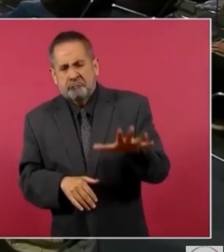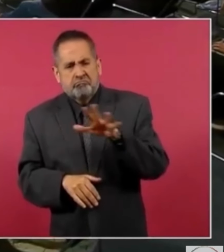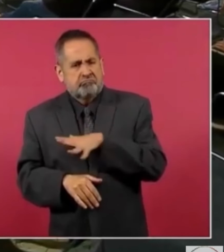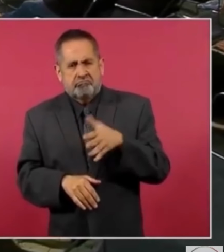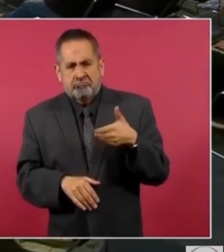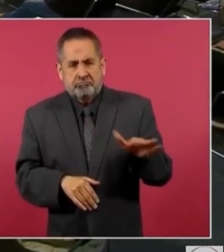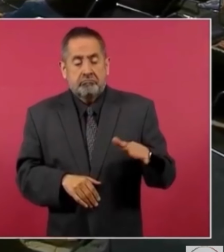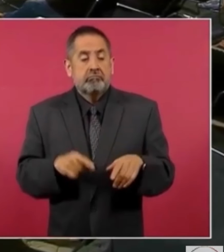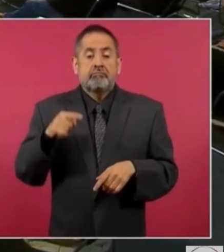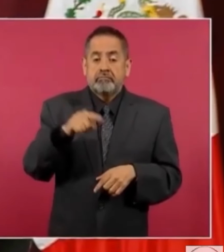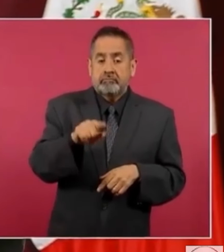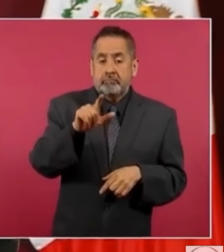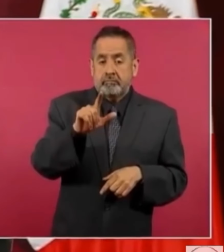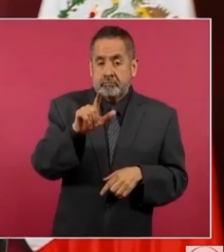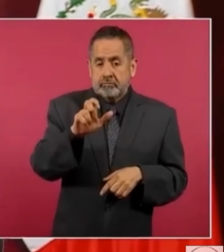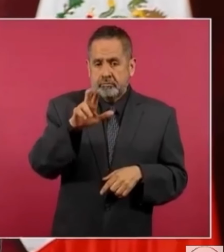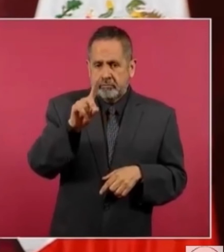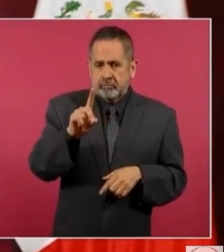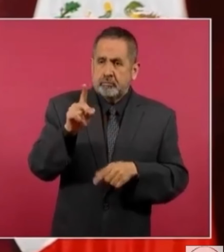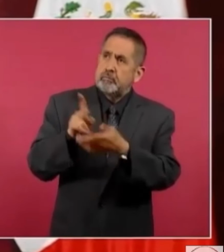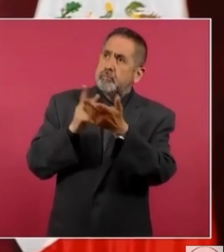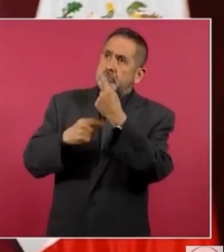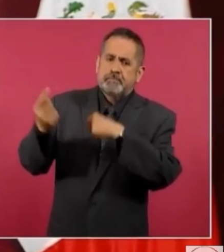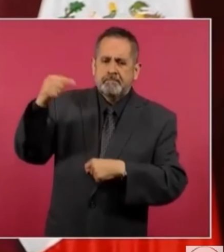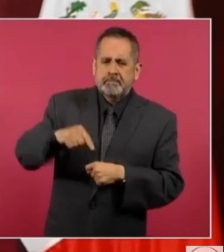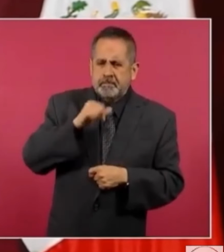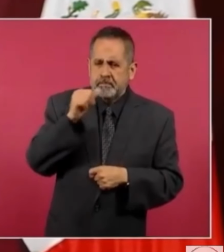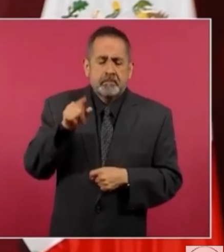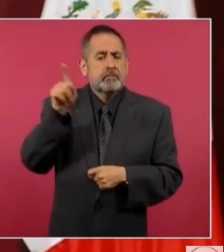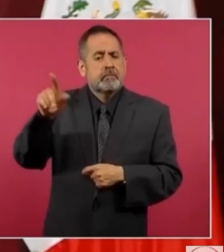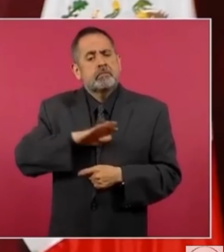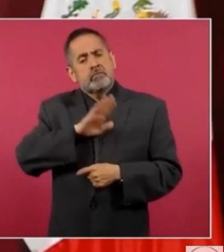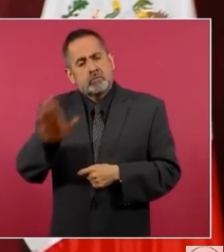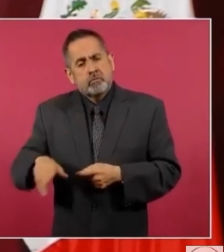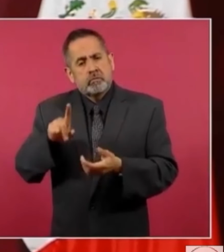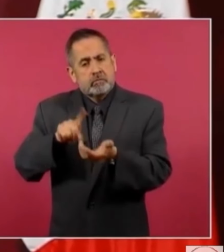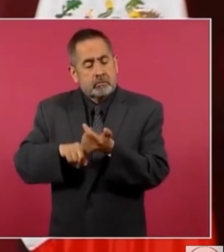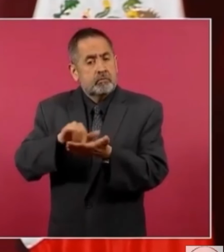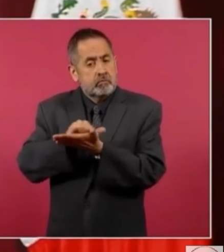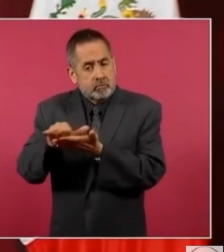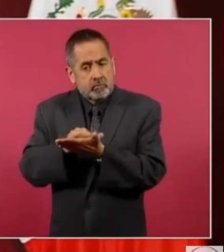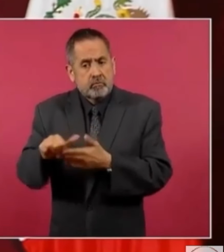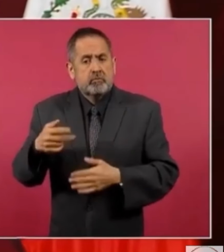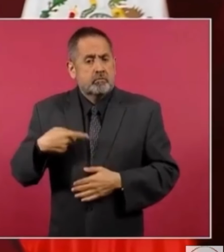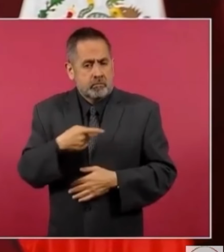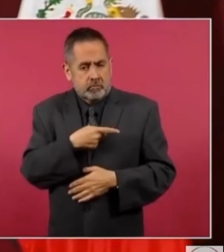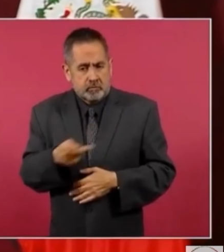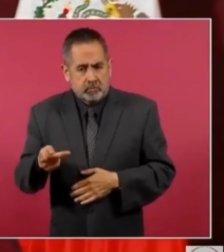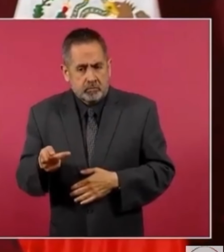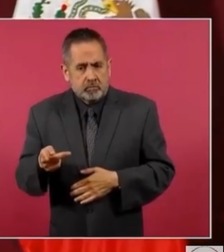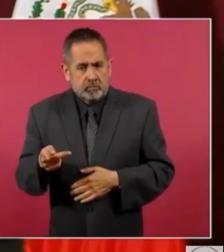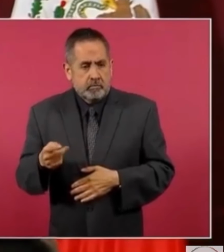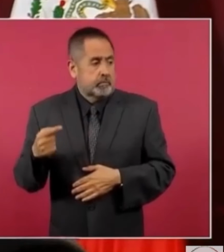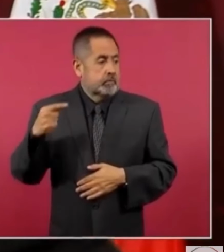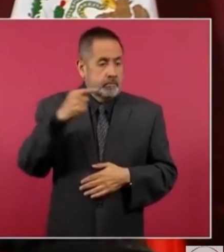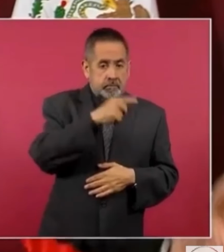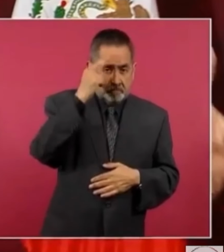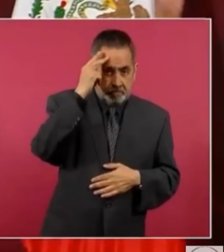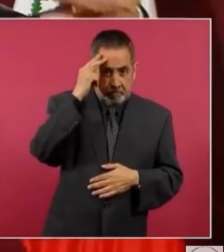porque Lerdo tampoco regresa. Él muere en Nueva York, pobre, y como ya estaba Porfirio, lo